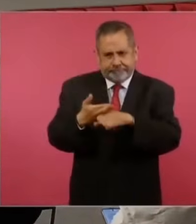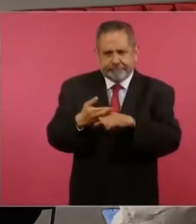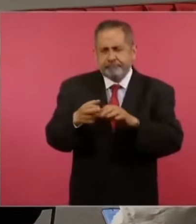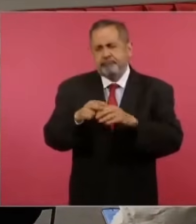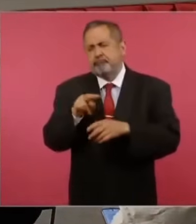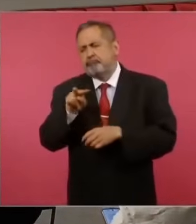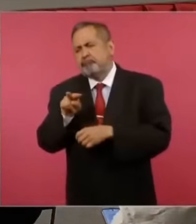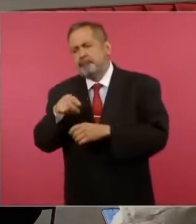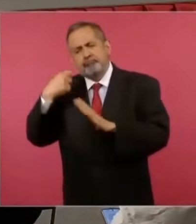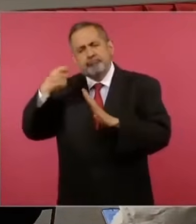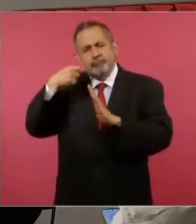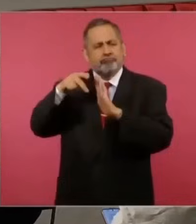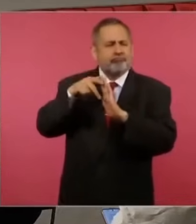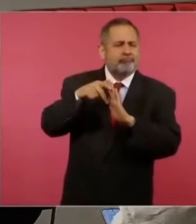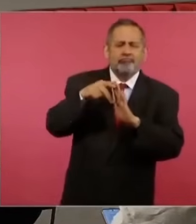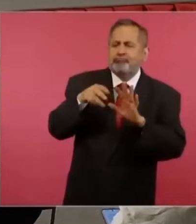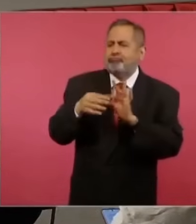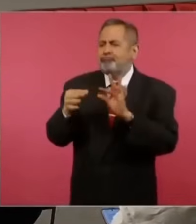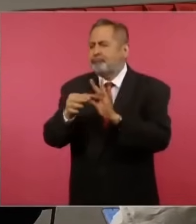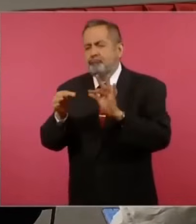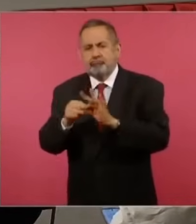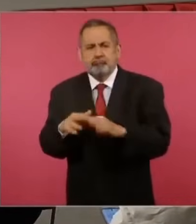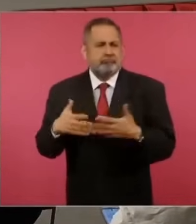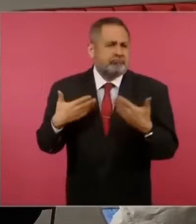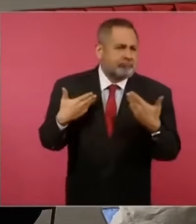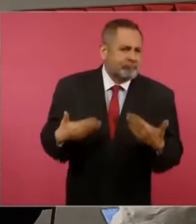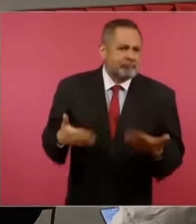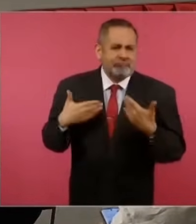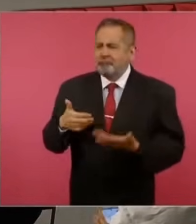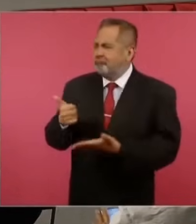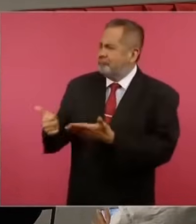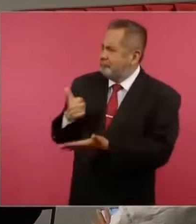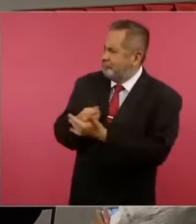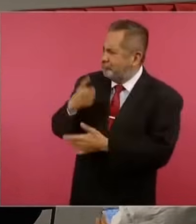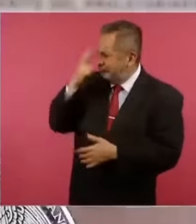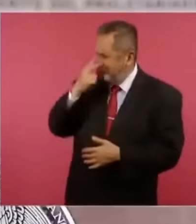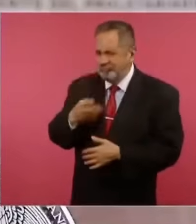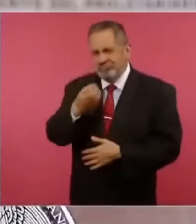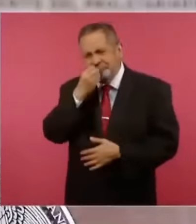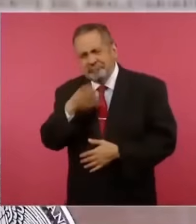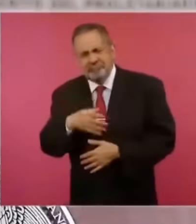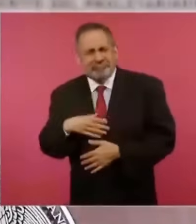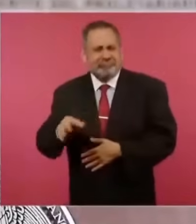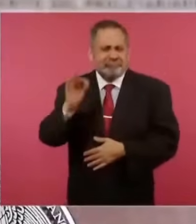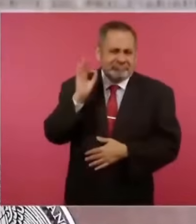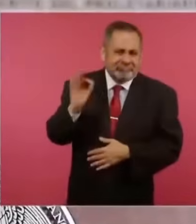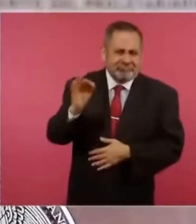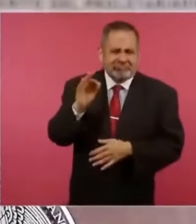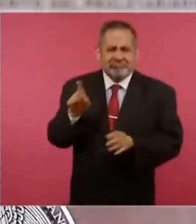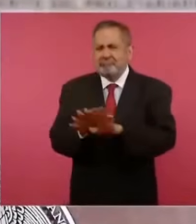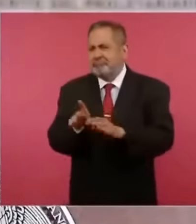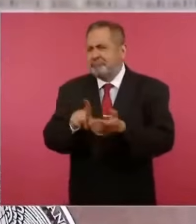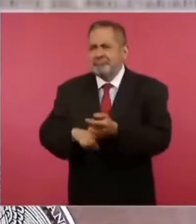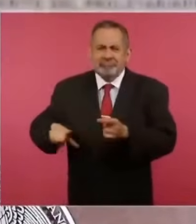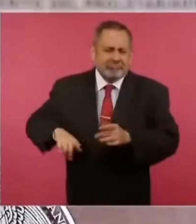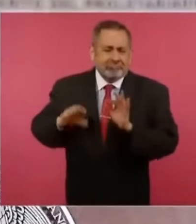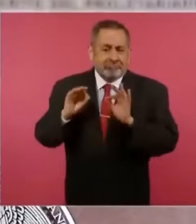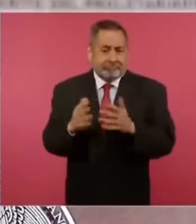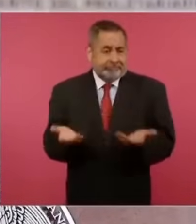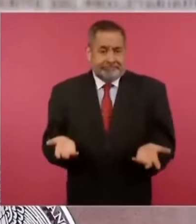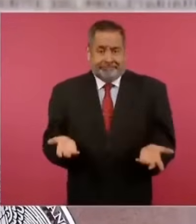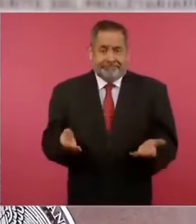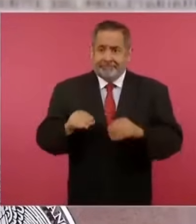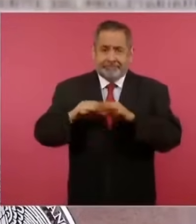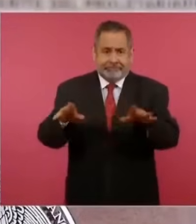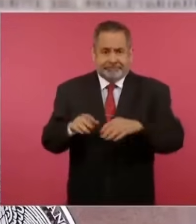y se expresan bastante bien del gobierno, del metro de la Ciudad de México. Por un